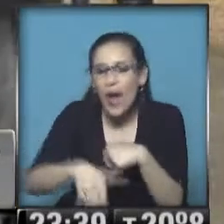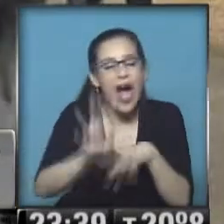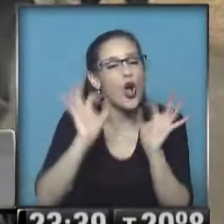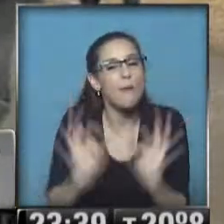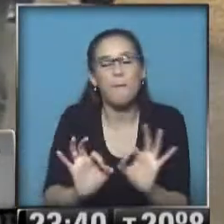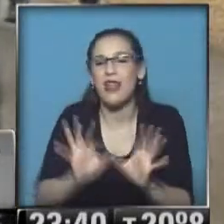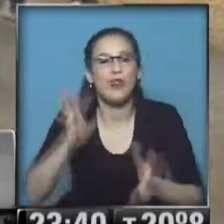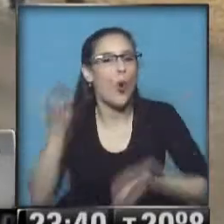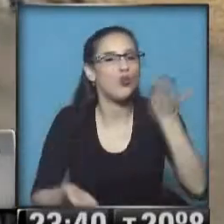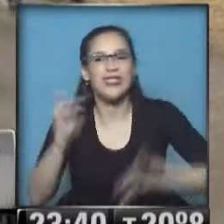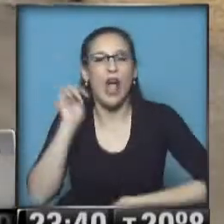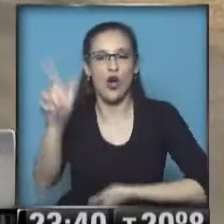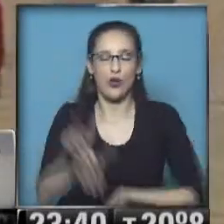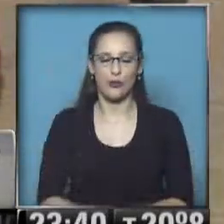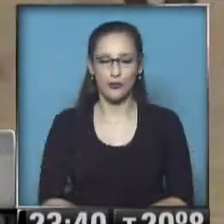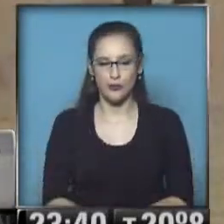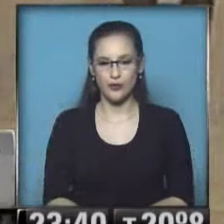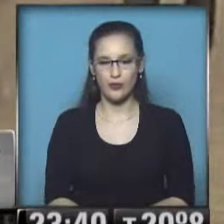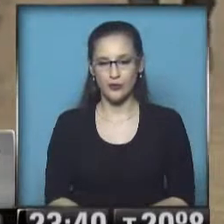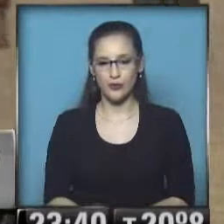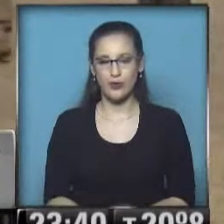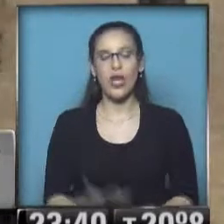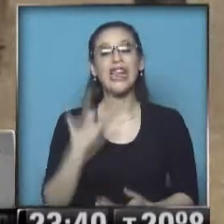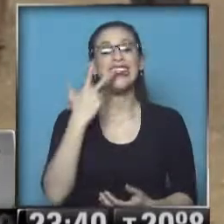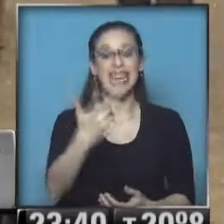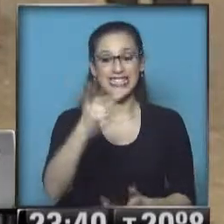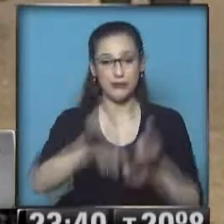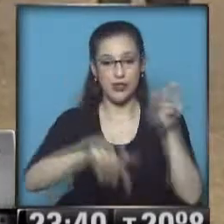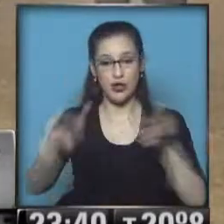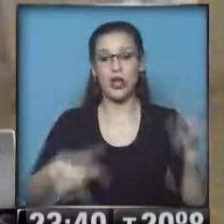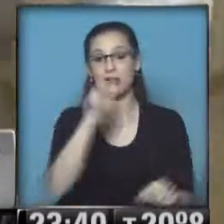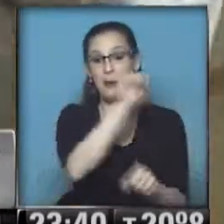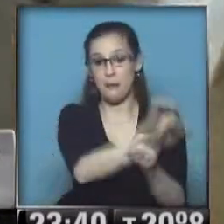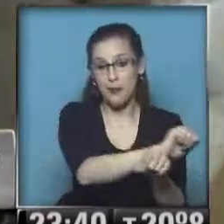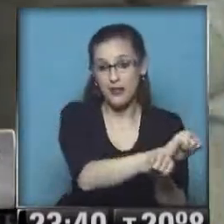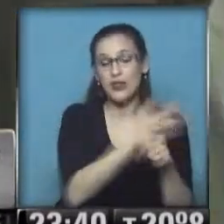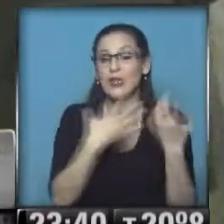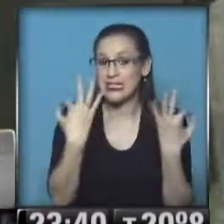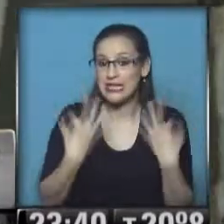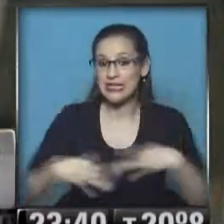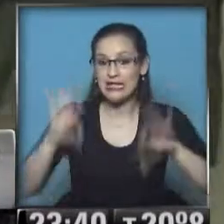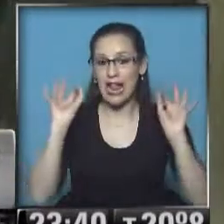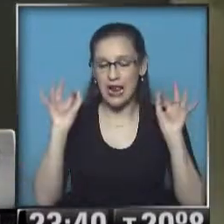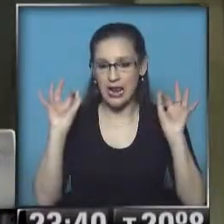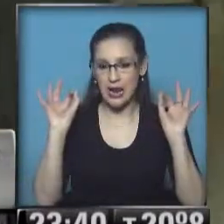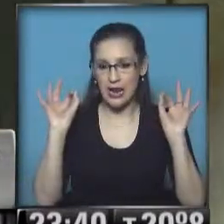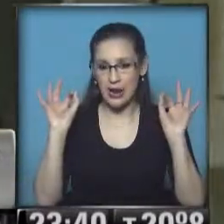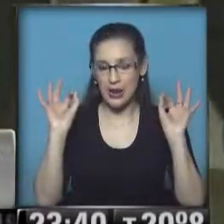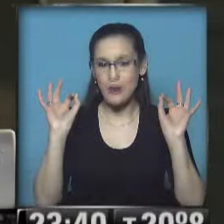totalmente. Otros 3 prisioneros lograron sobrevivir para luego desaparecer en la